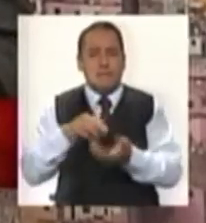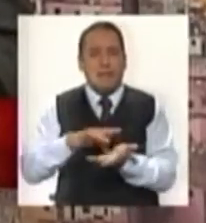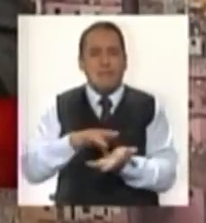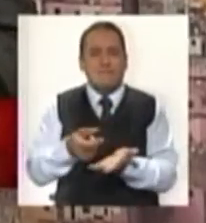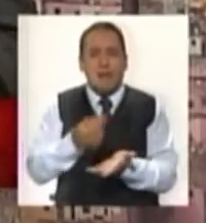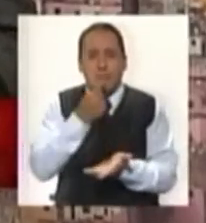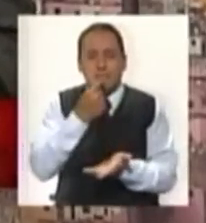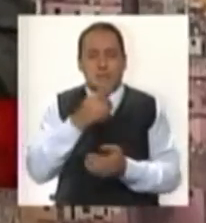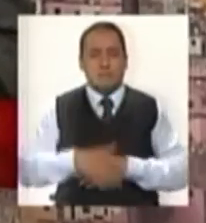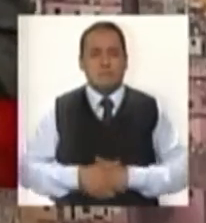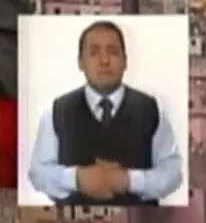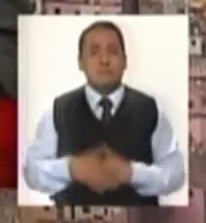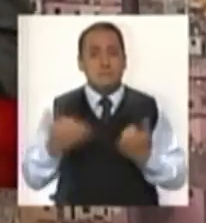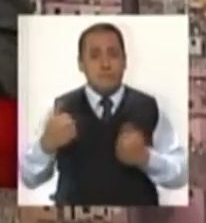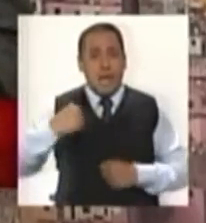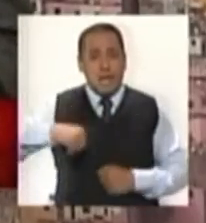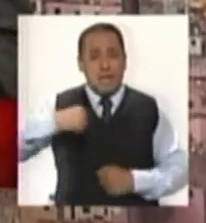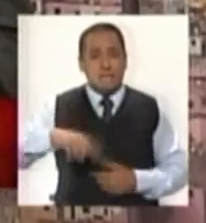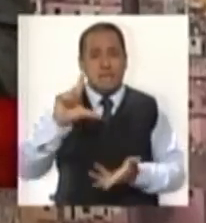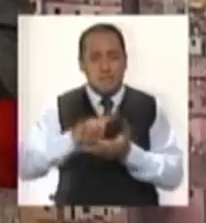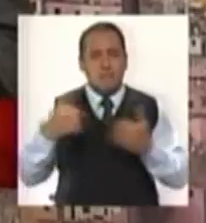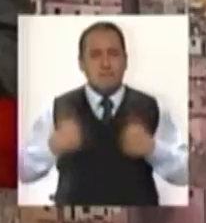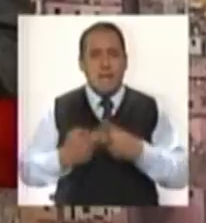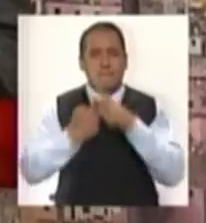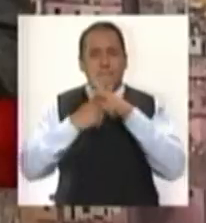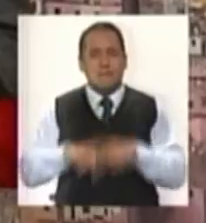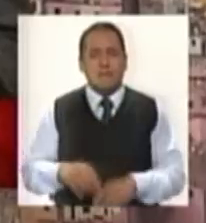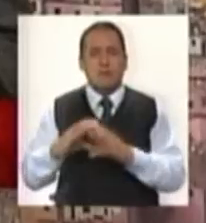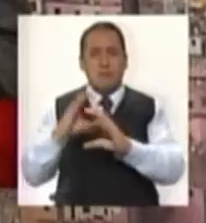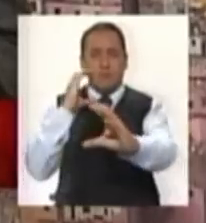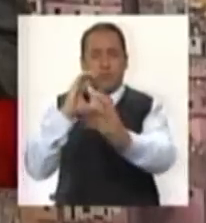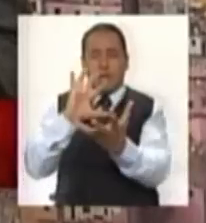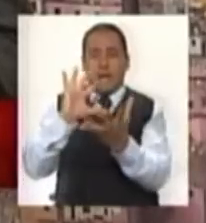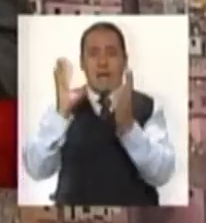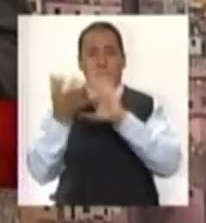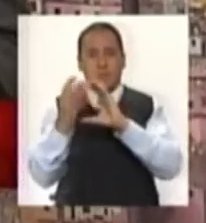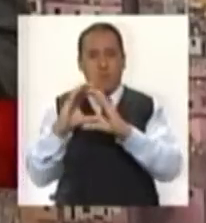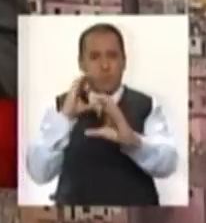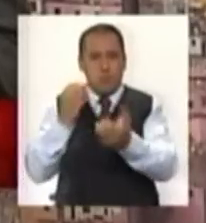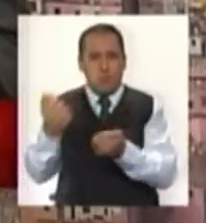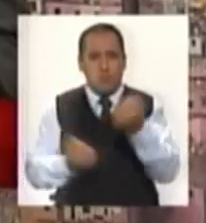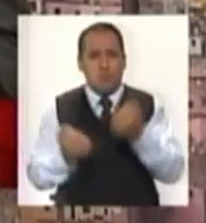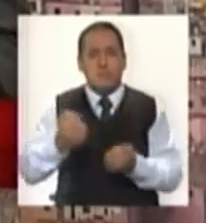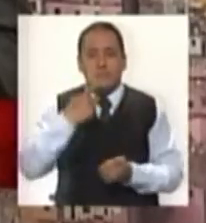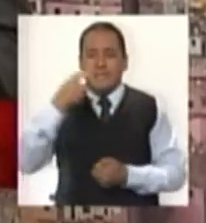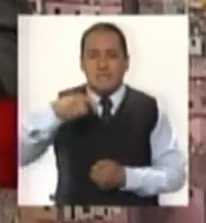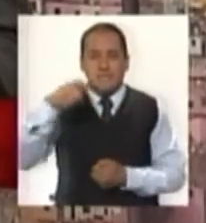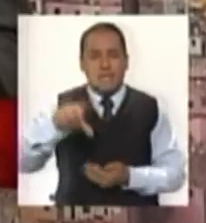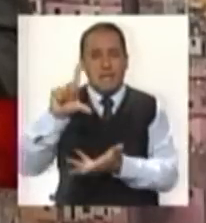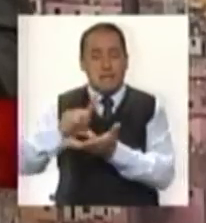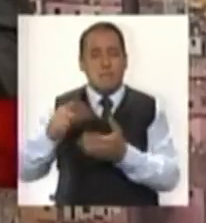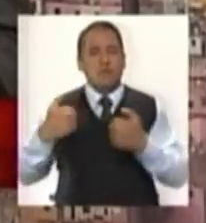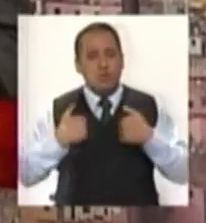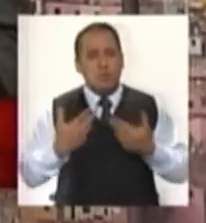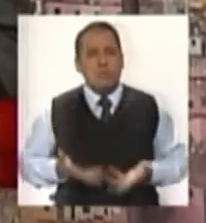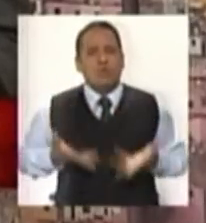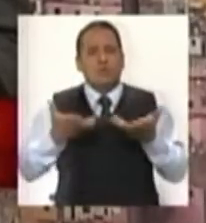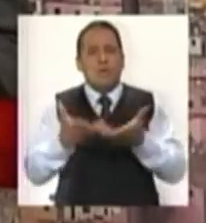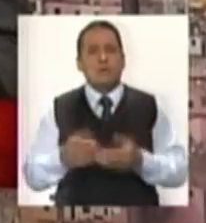Villarán ha iniciado la reforma del transporte, uno de los cambios más esperados y necesarios para nuestra ciudad. Hemos